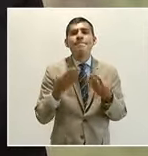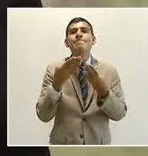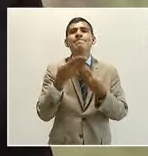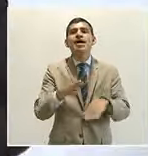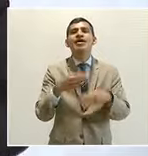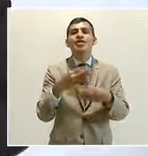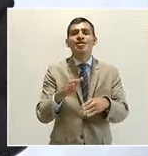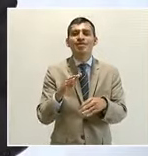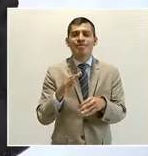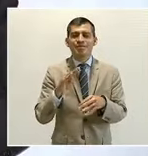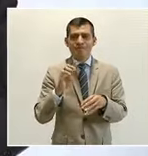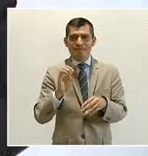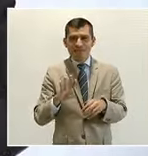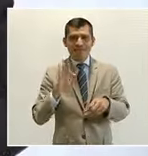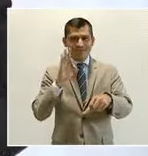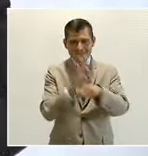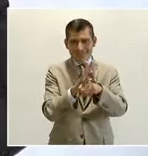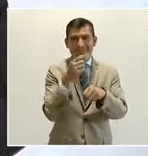bienestar